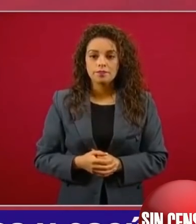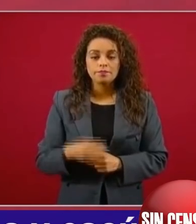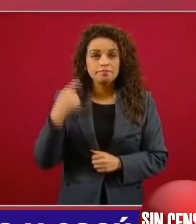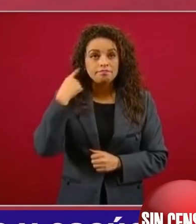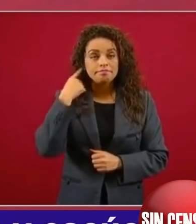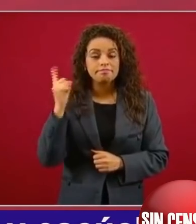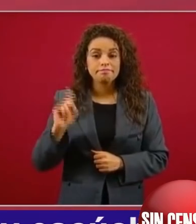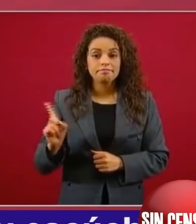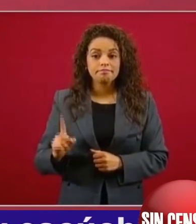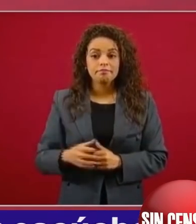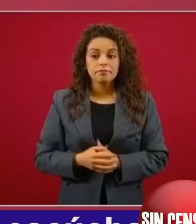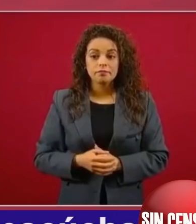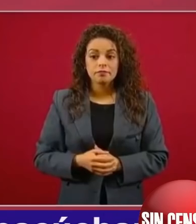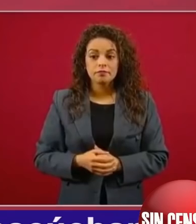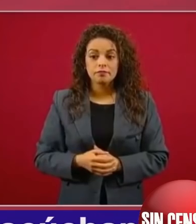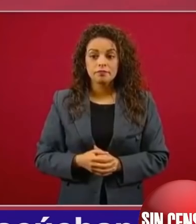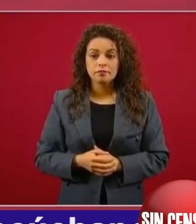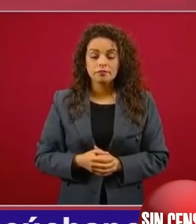Va incluido.